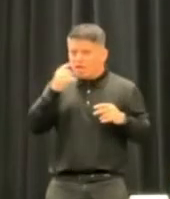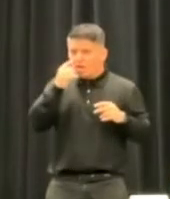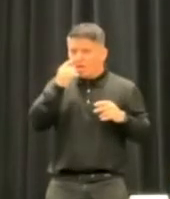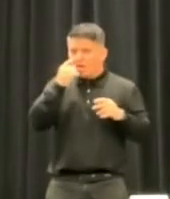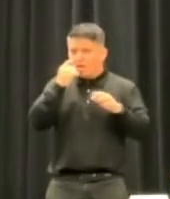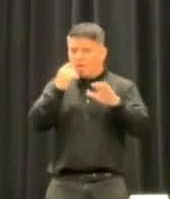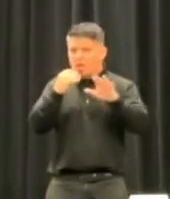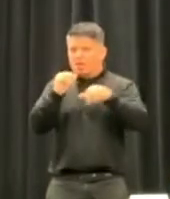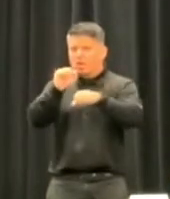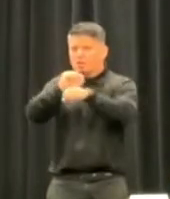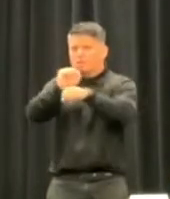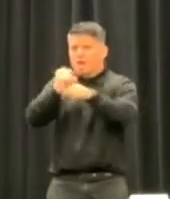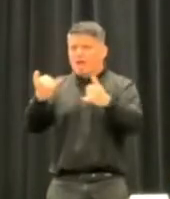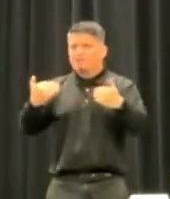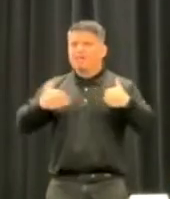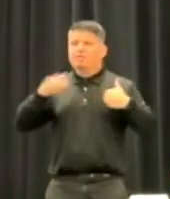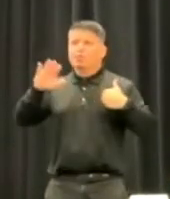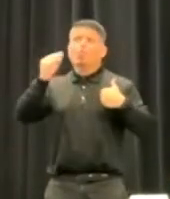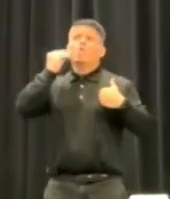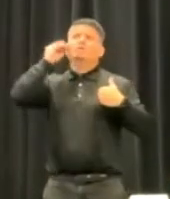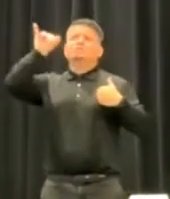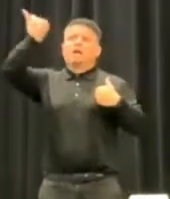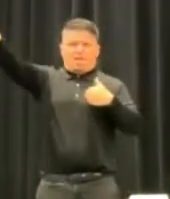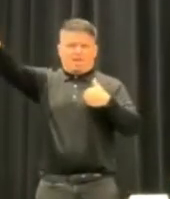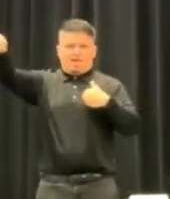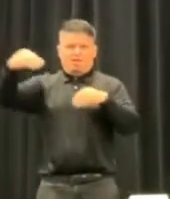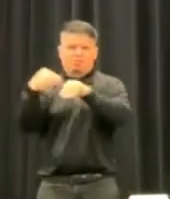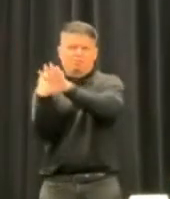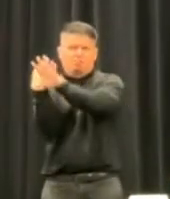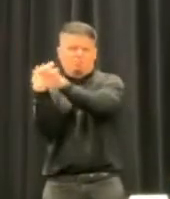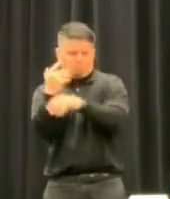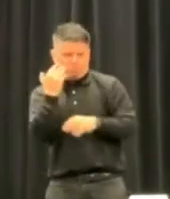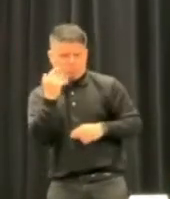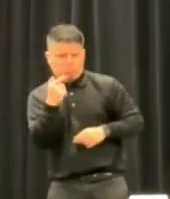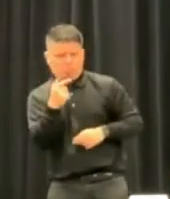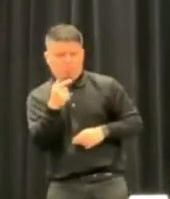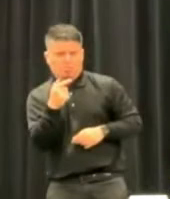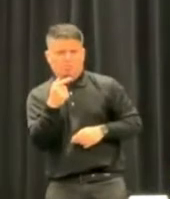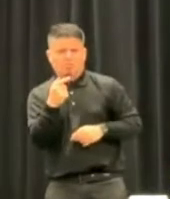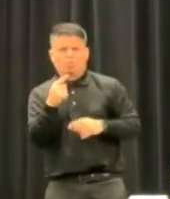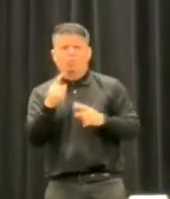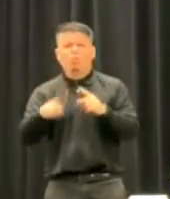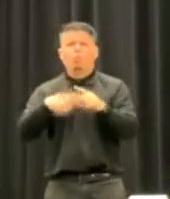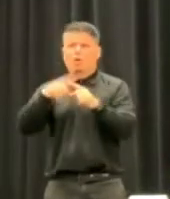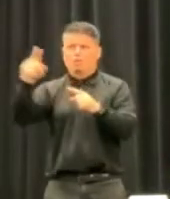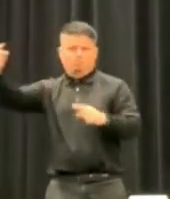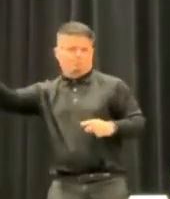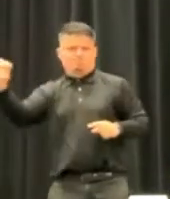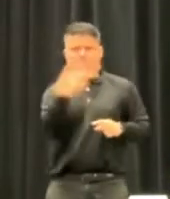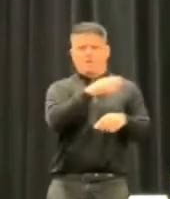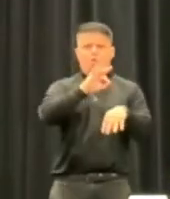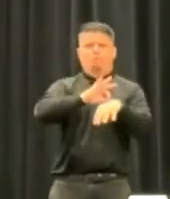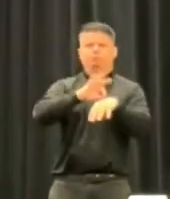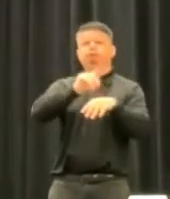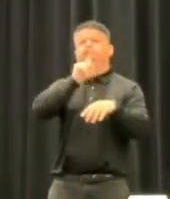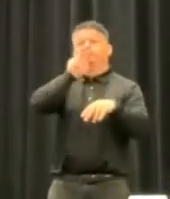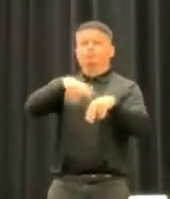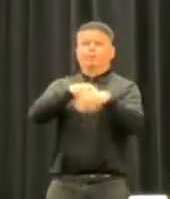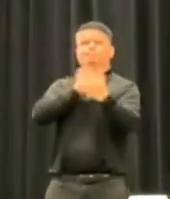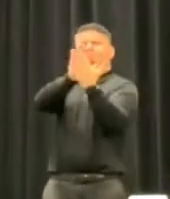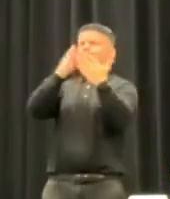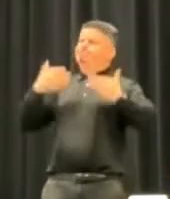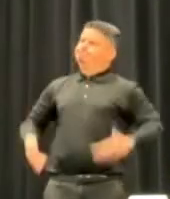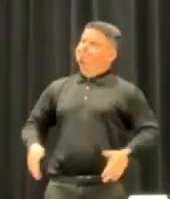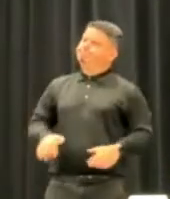trabajando remoto si esta propuesta de reactivar tiene una fecha cuando empezaría y cuando acabaría y cuáles son las